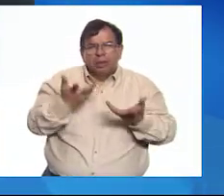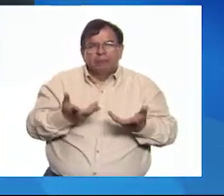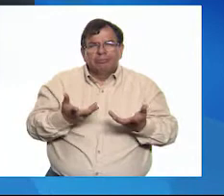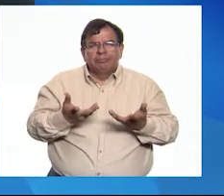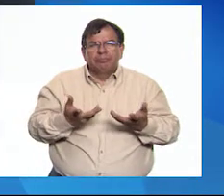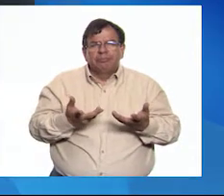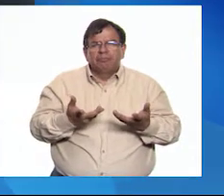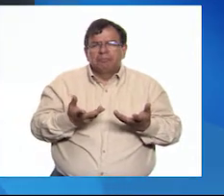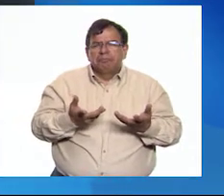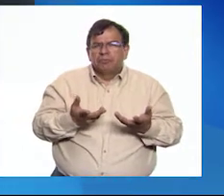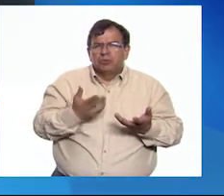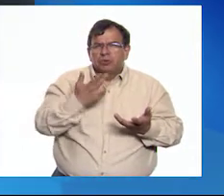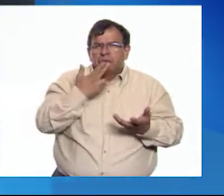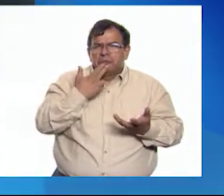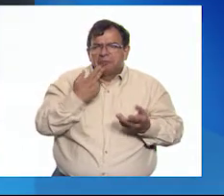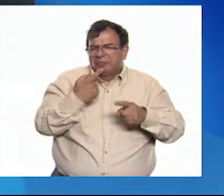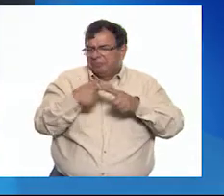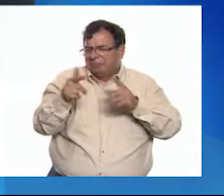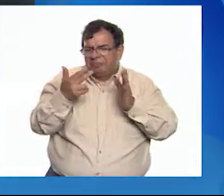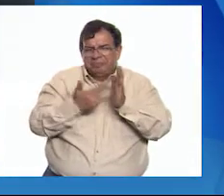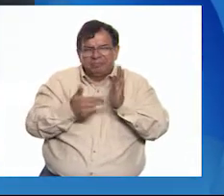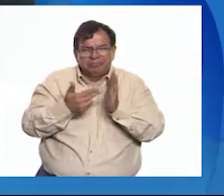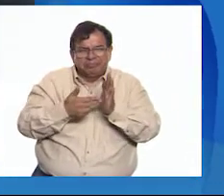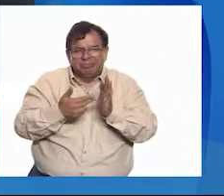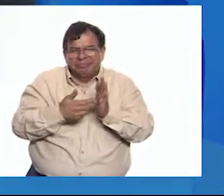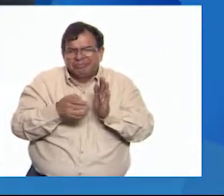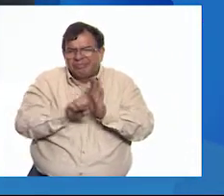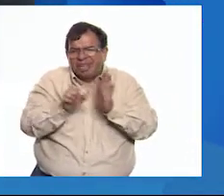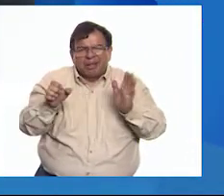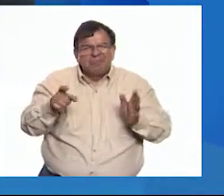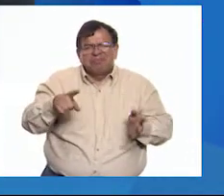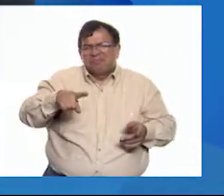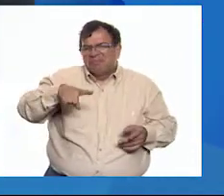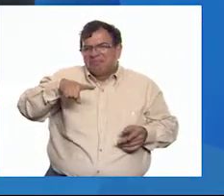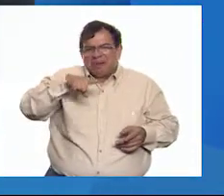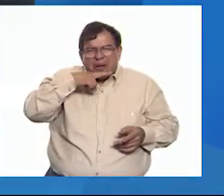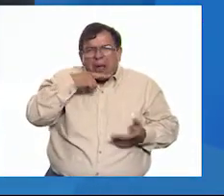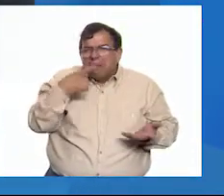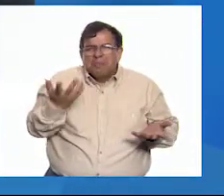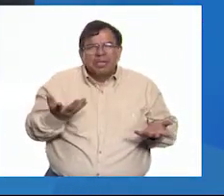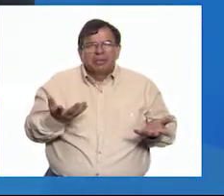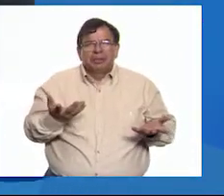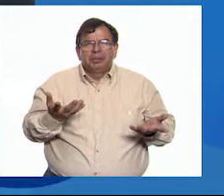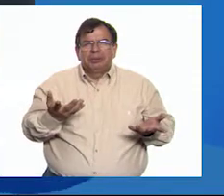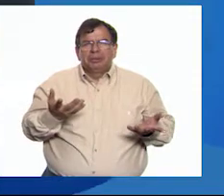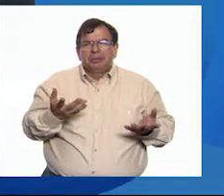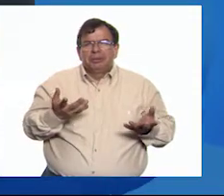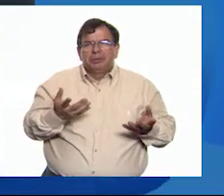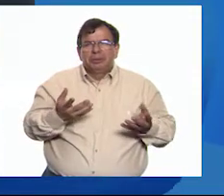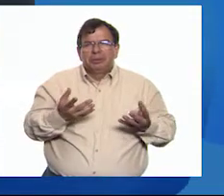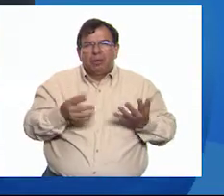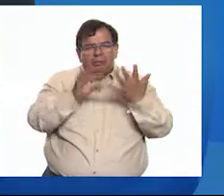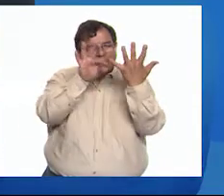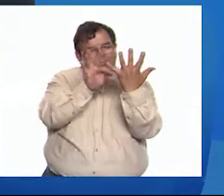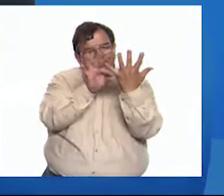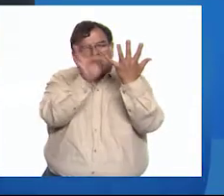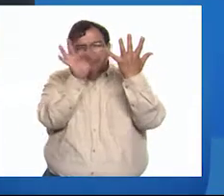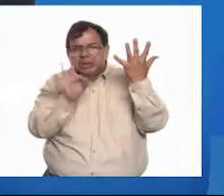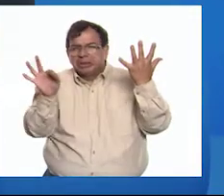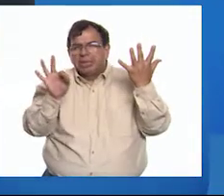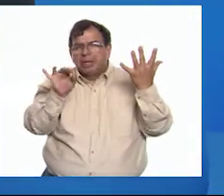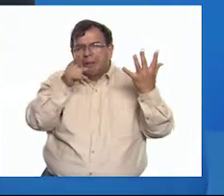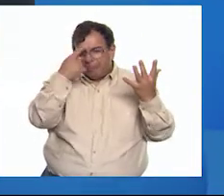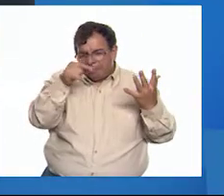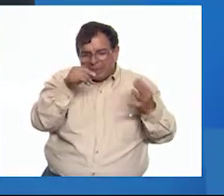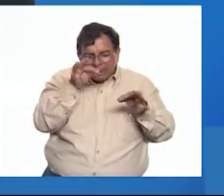pues pueden utilizar cualquier otra herramienta, por ejemplo un lápiz, alguna ramita de un árbol para realizar